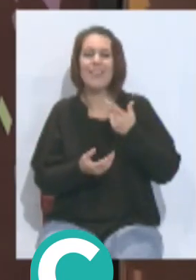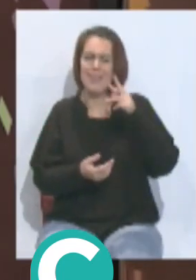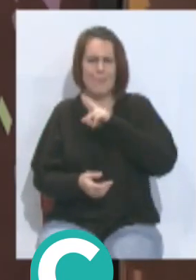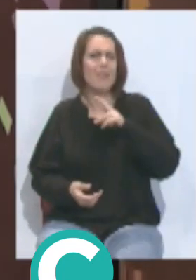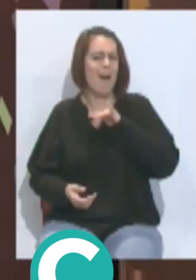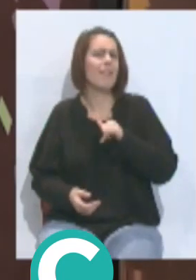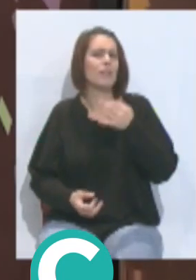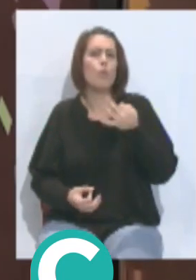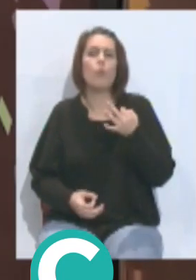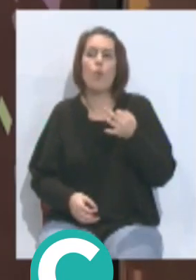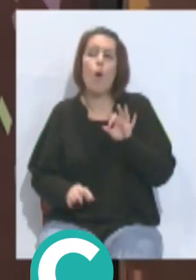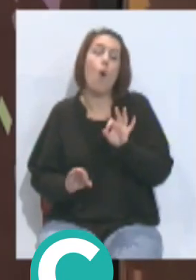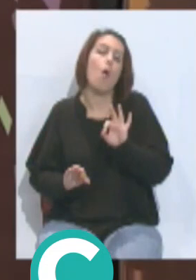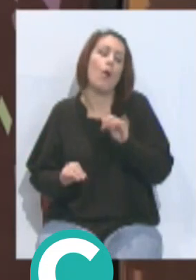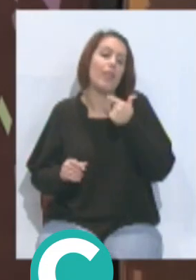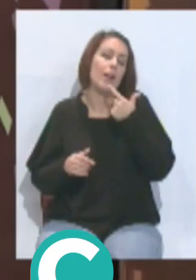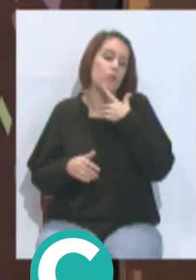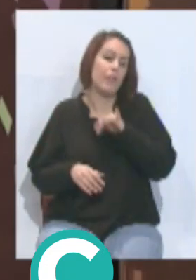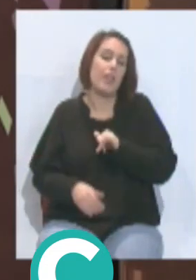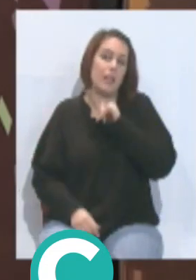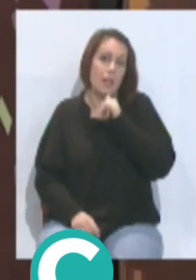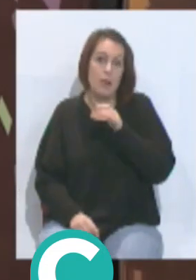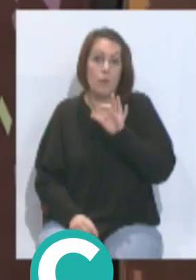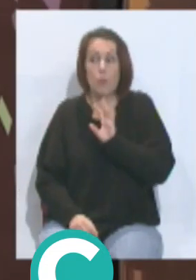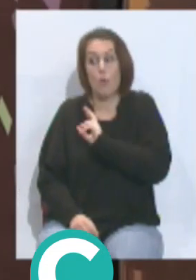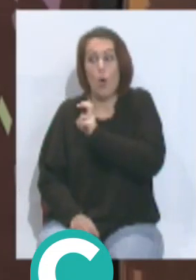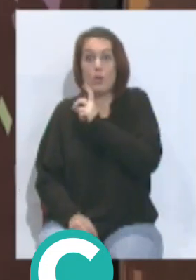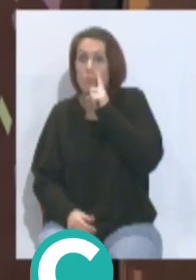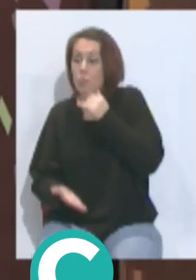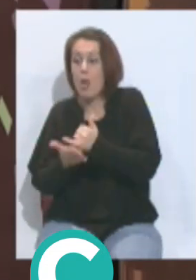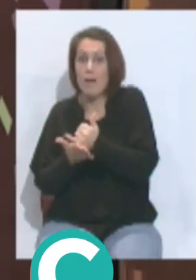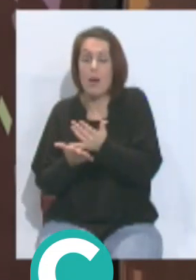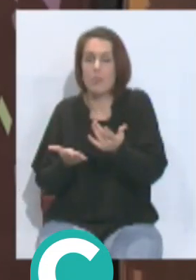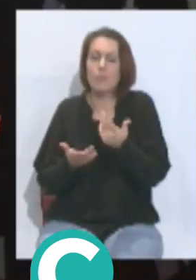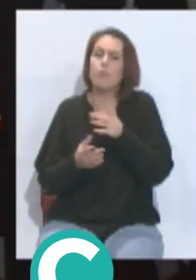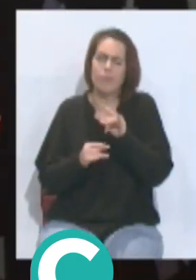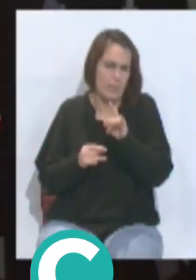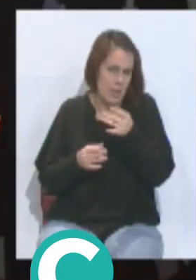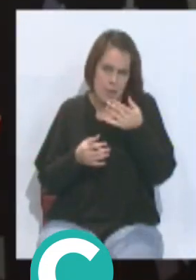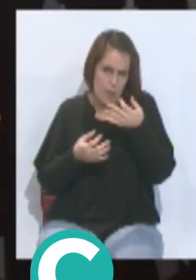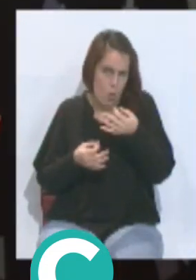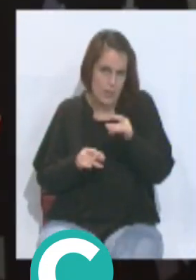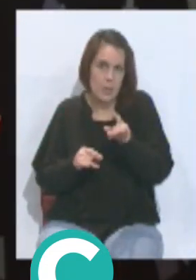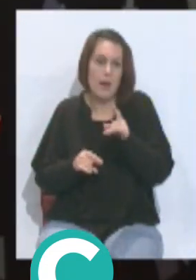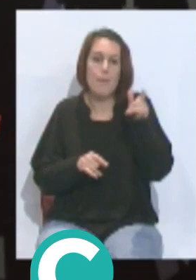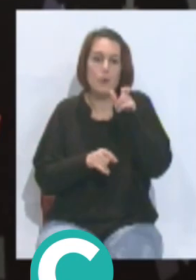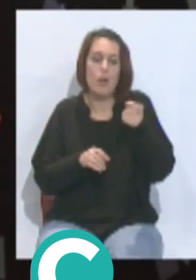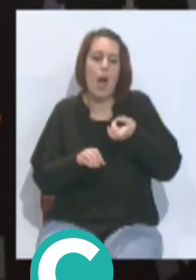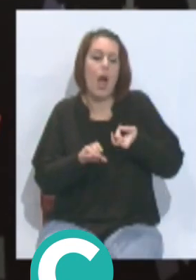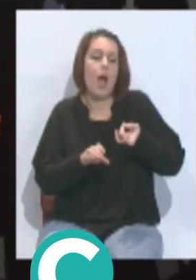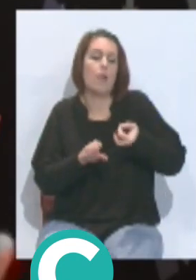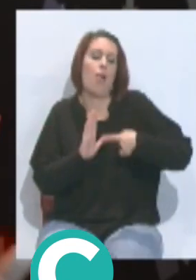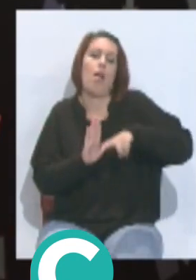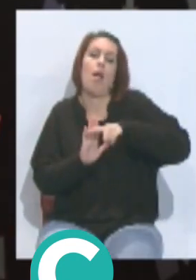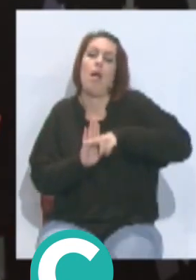todo, ¿no? Habrá quien se quede ahí y dirá, bueno, pues vamos a probar también con otra modalidad. Supongo, hay gente que ha hecho, bueno, sí, seguro que sí, hay gente que se apunta a todo. Son de